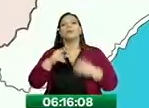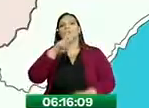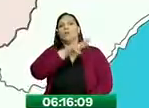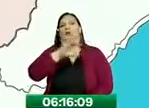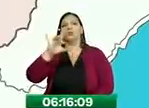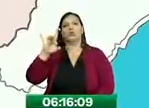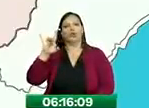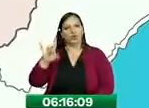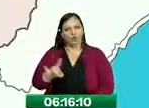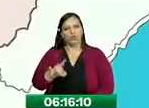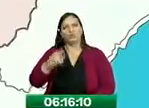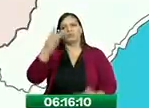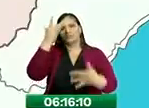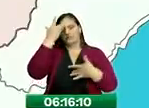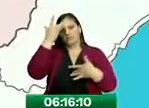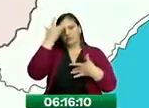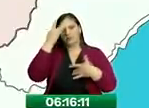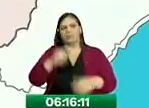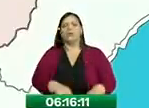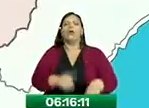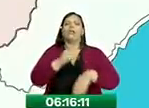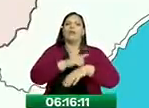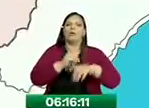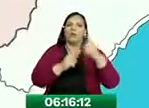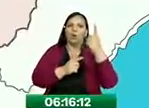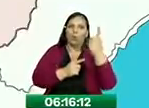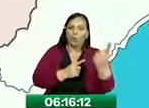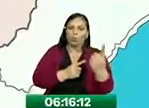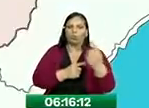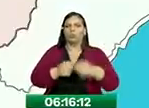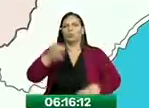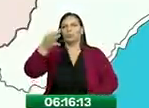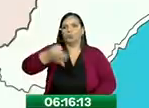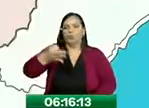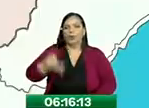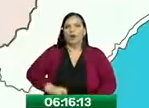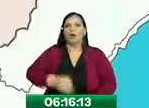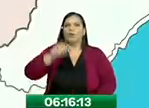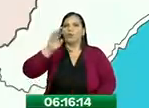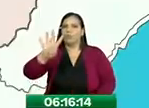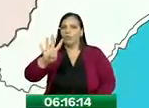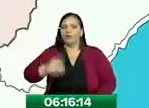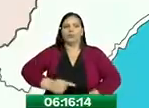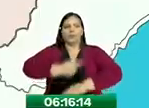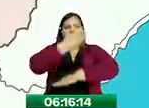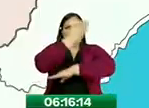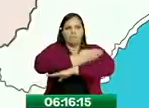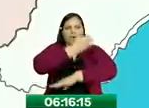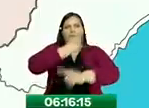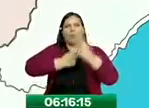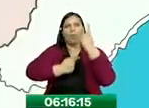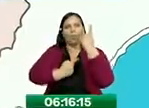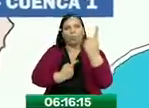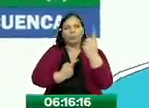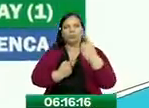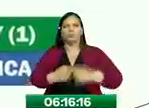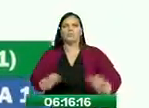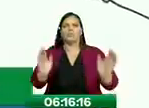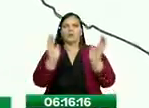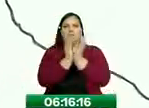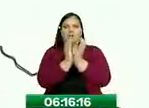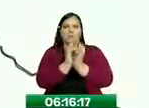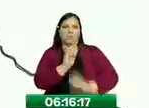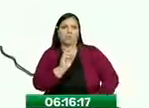28, Daule 1, Durán 4, El Empalme 1, al igual que Milagro, y 2 casos en el Cantón San Borondón. La